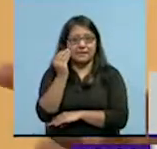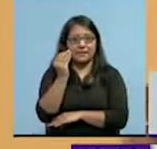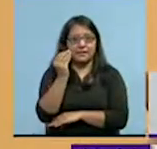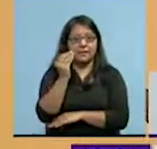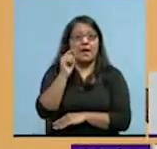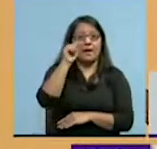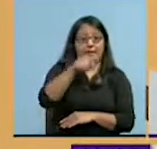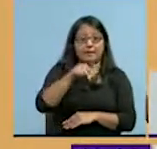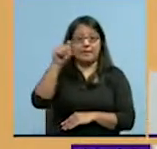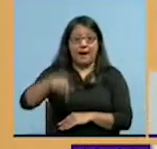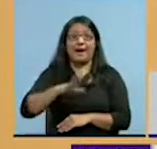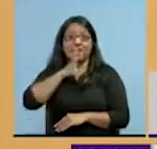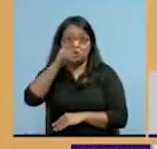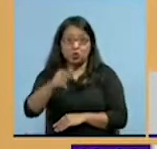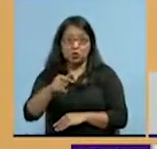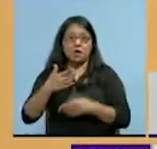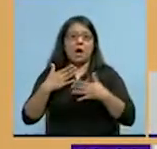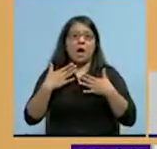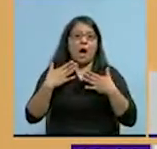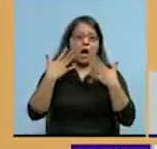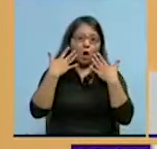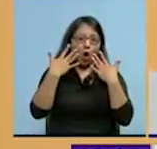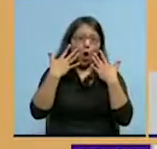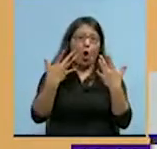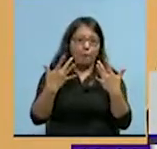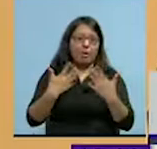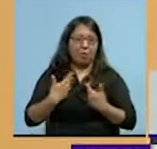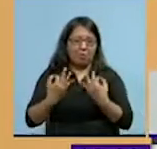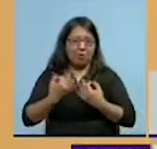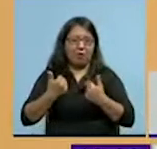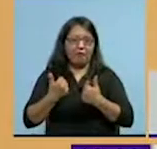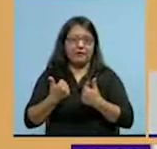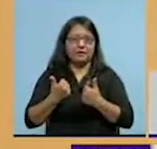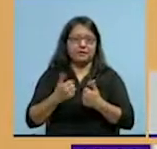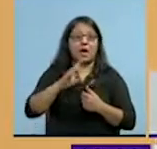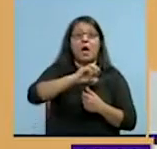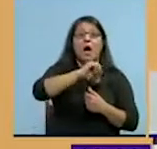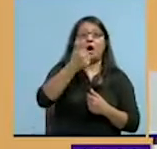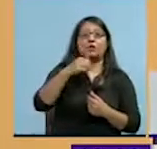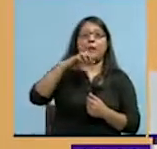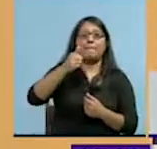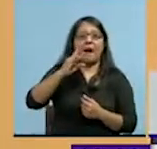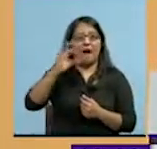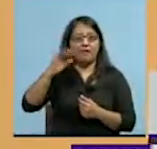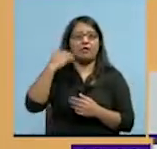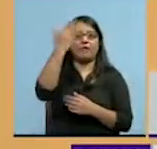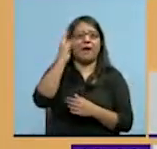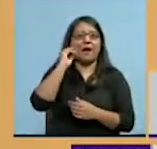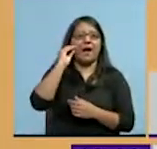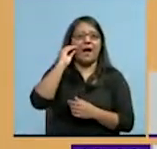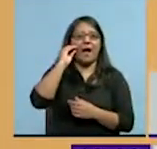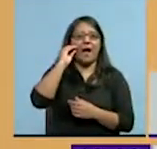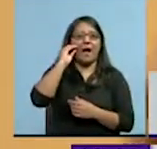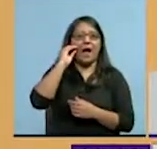mundial no las tuvimos en brasil y este bueno pablo que fue a sudáfrica tampoco la había tenido y